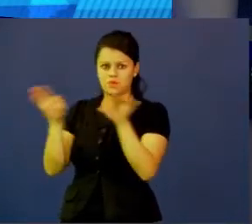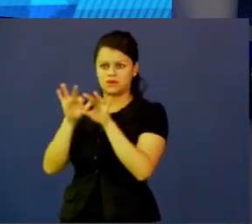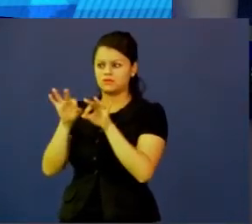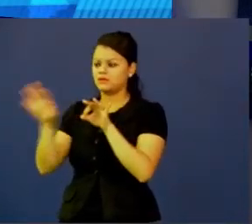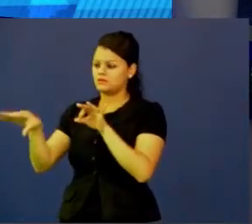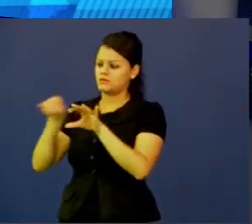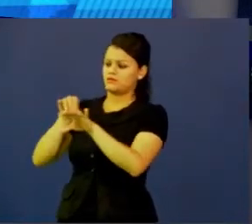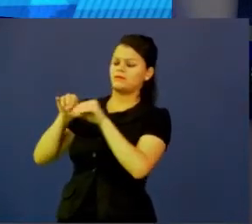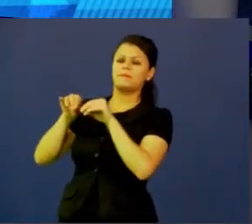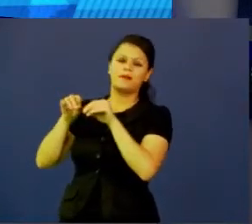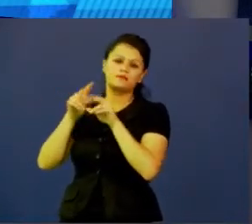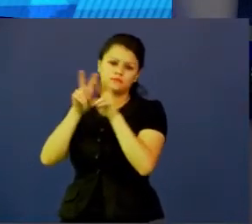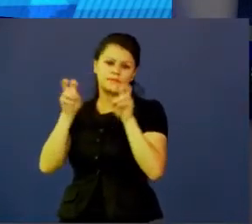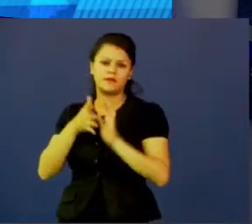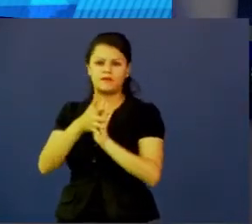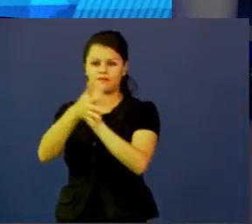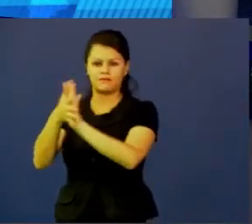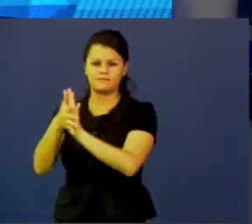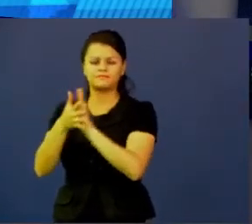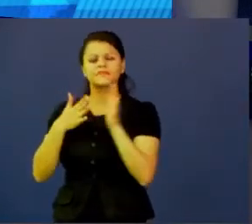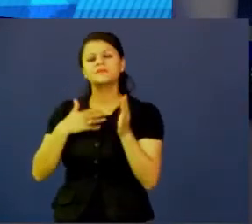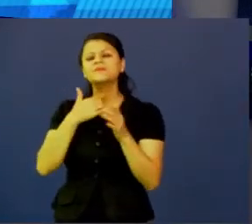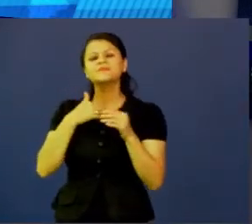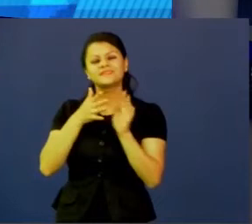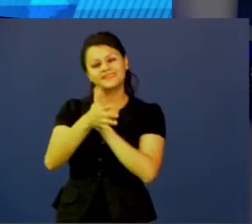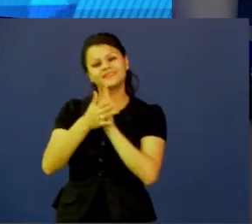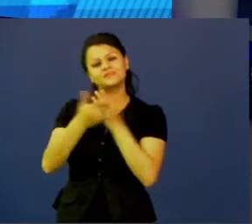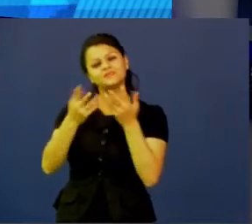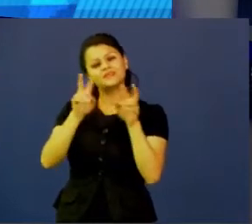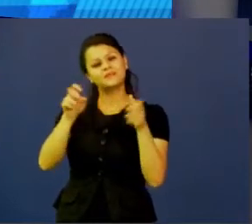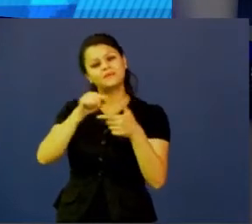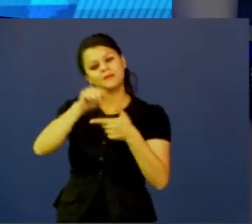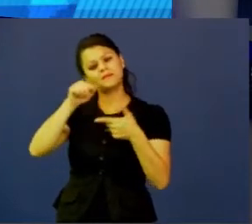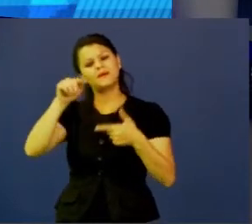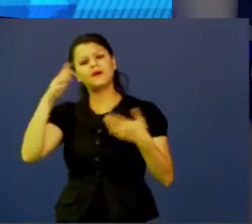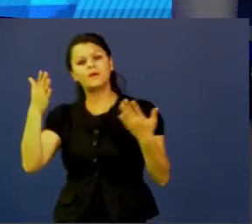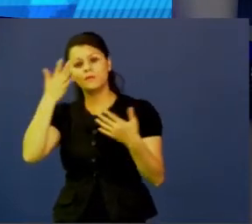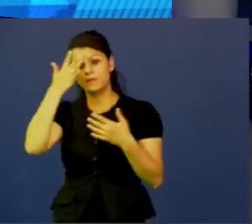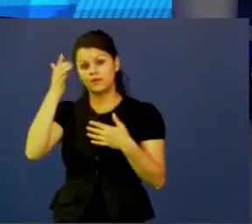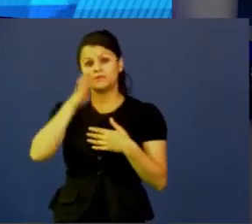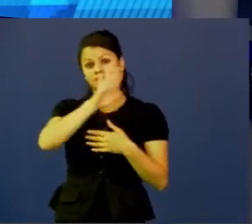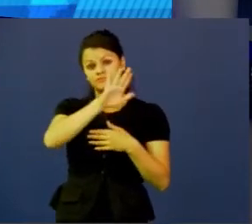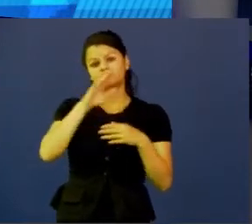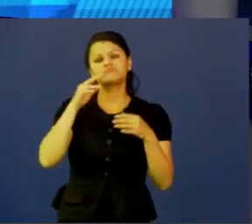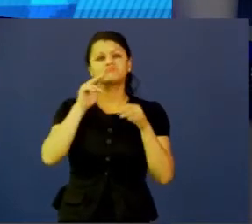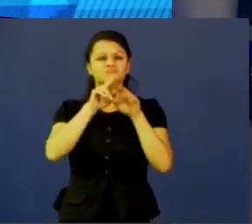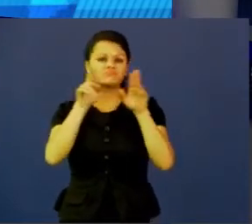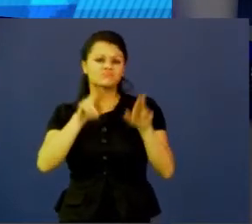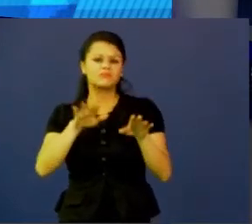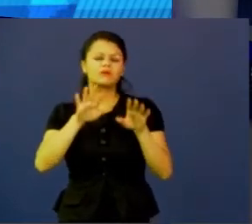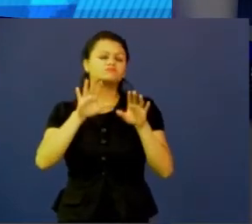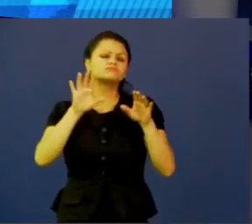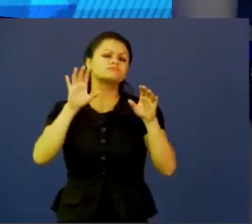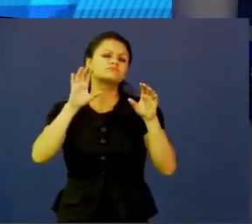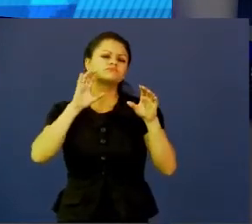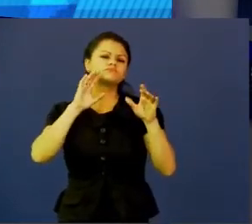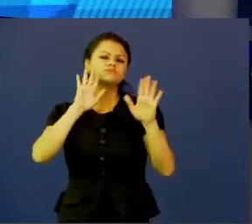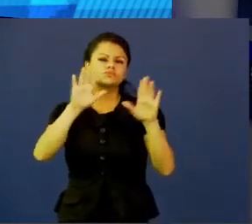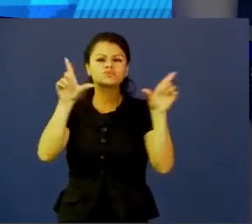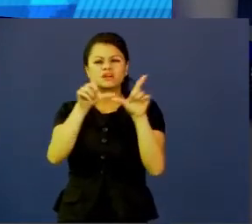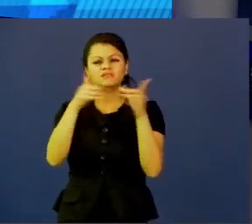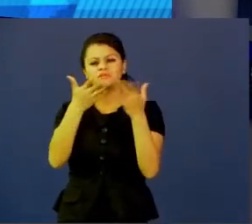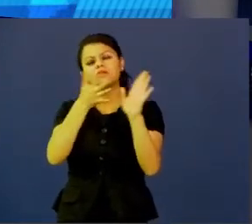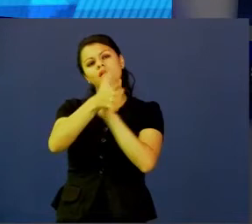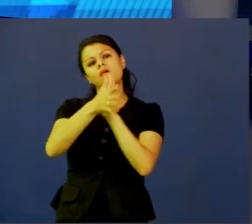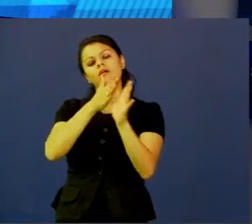A mí aquí siempre me gusta hablar de la escala, porque en los medios de comunicación normalmente hablan del ciberacoso como un fenómeno mucho más grande de lo que